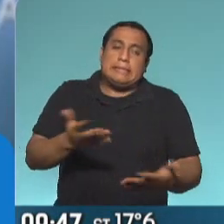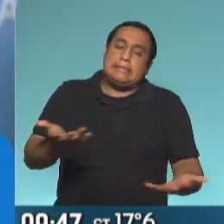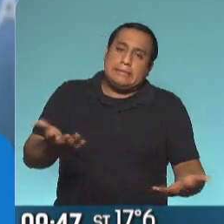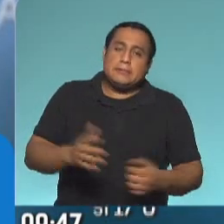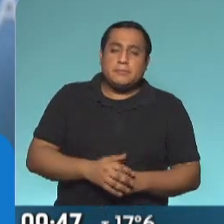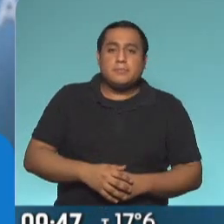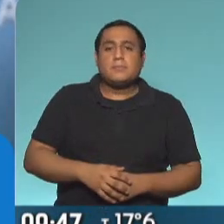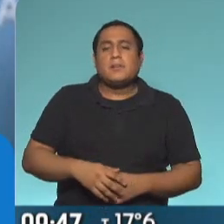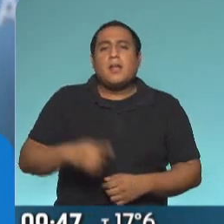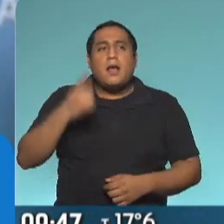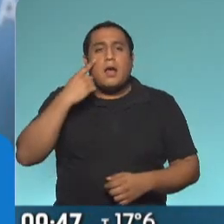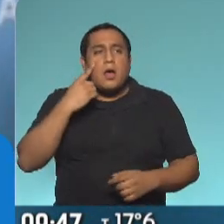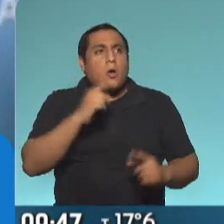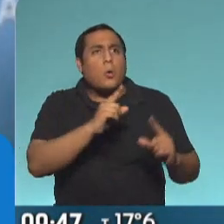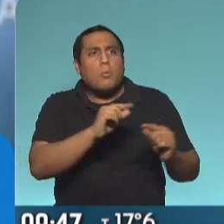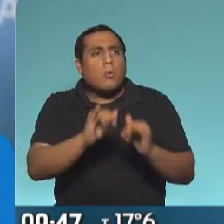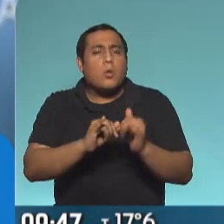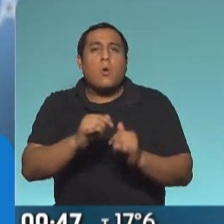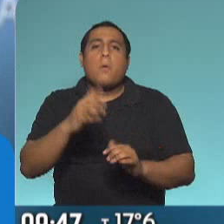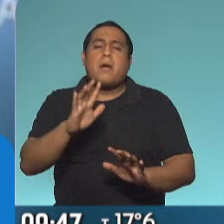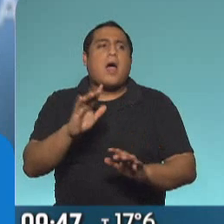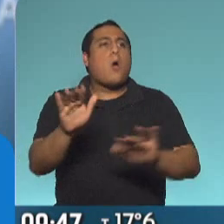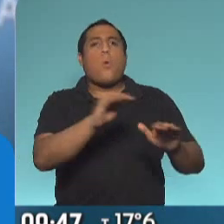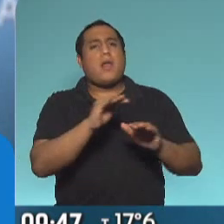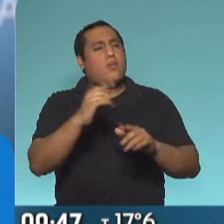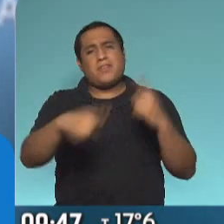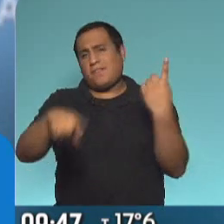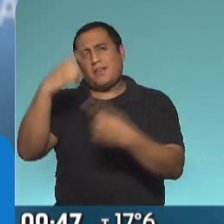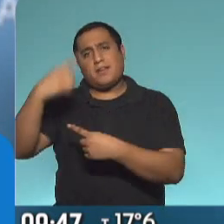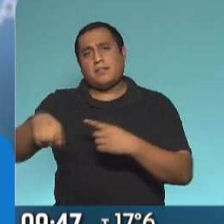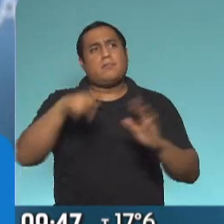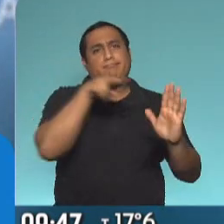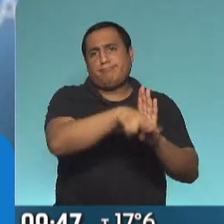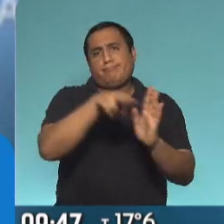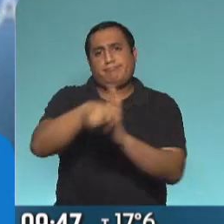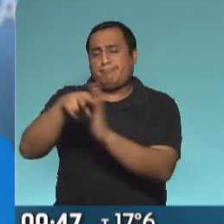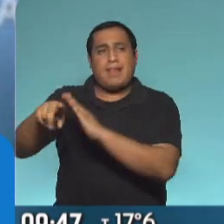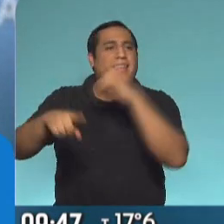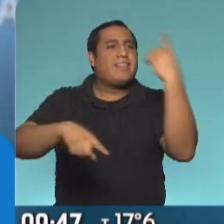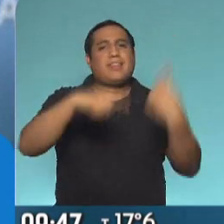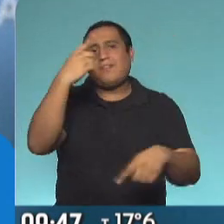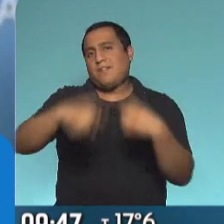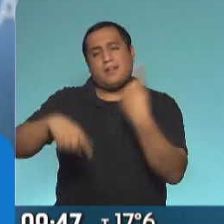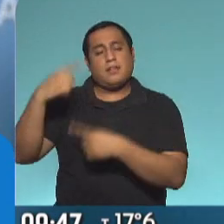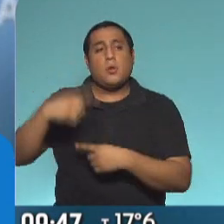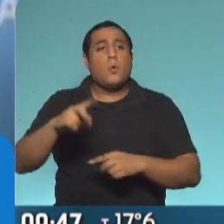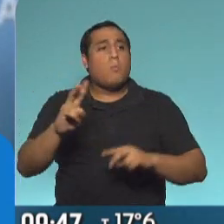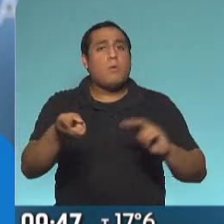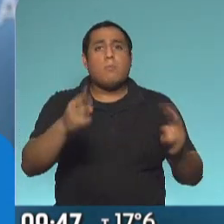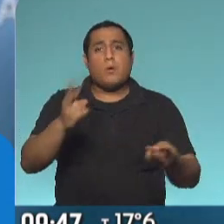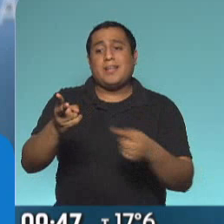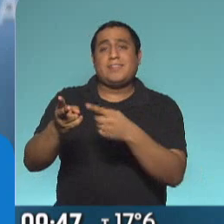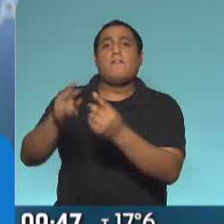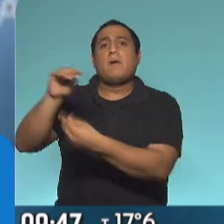no naturalicemos los números cada caso es una persona cada persona internada en terapia intensiva es una persona y cada persona que fallece es una